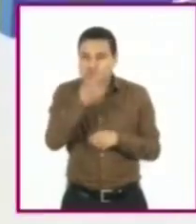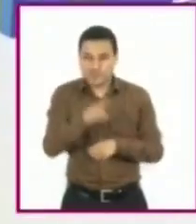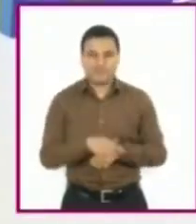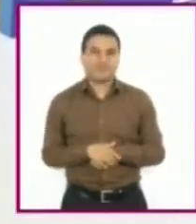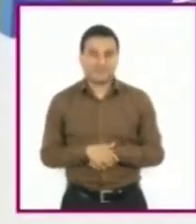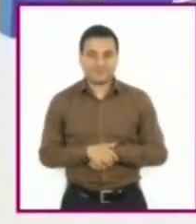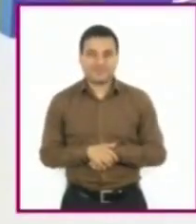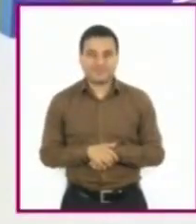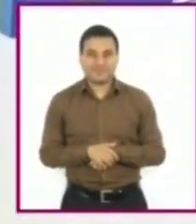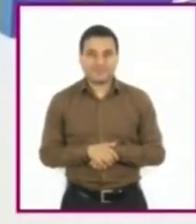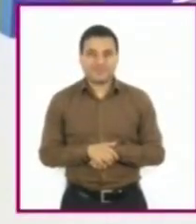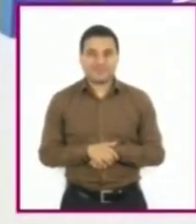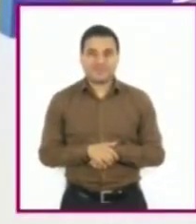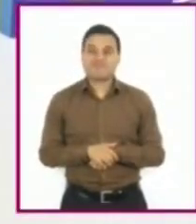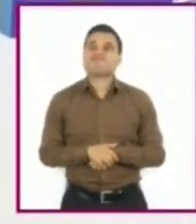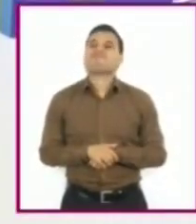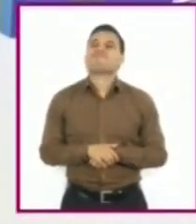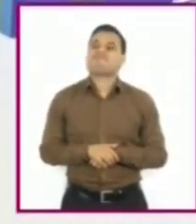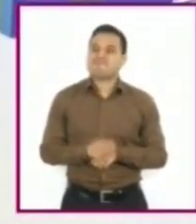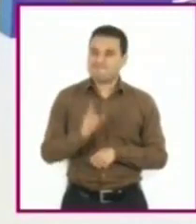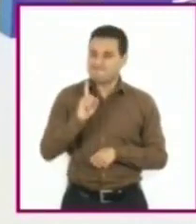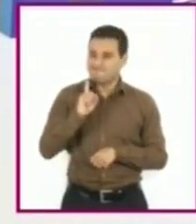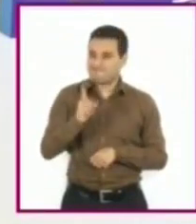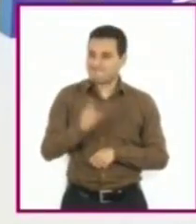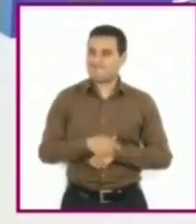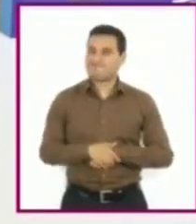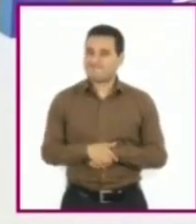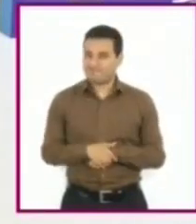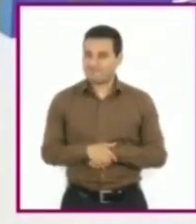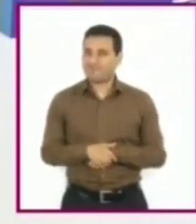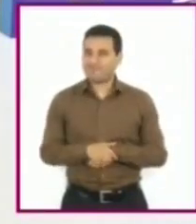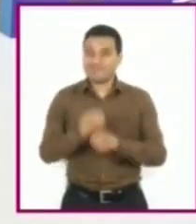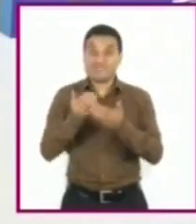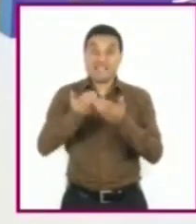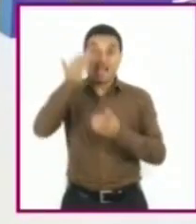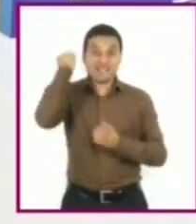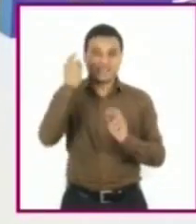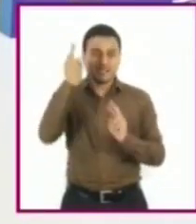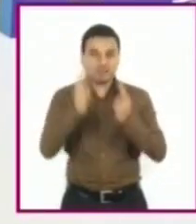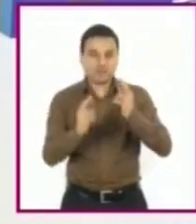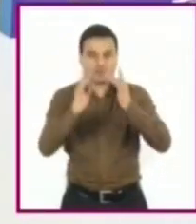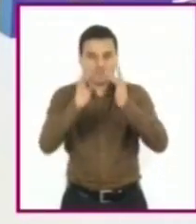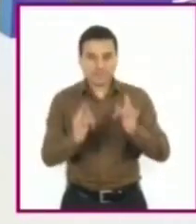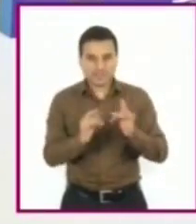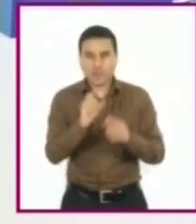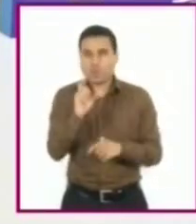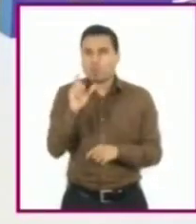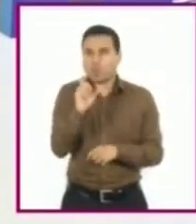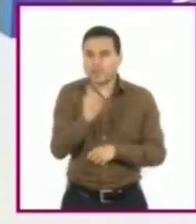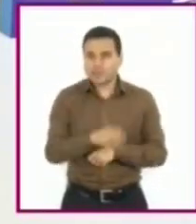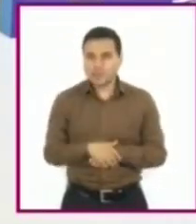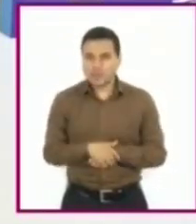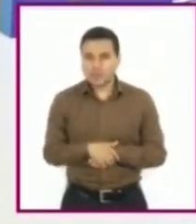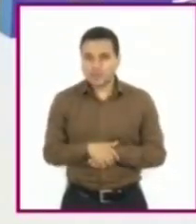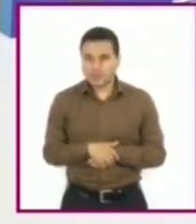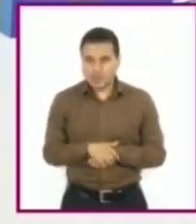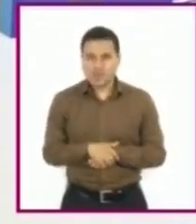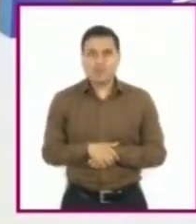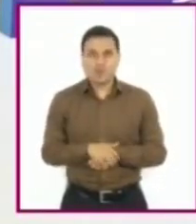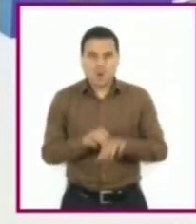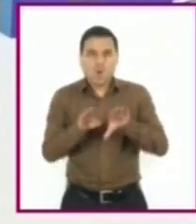actualidad. Ahora que ubicamos el periodo durante el cual se llevó a cabo la Revolución Francesa y que conocemos los